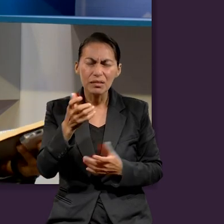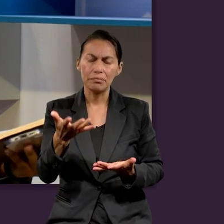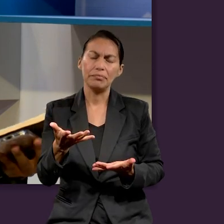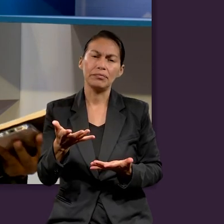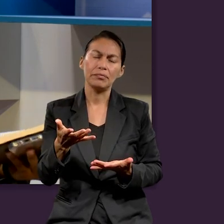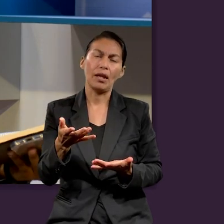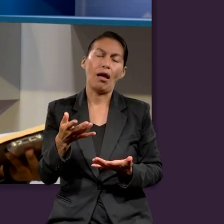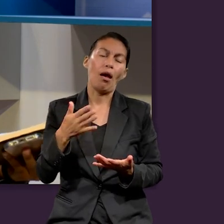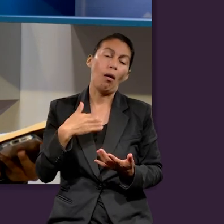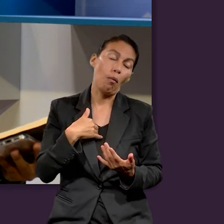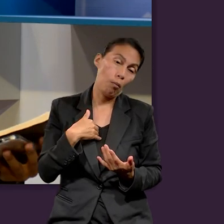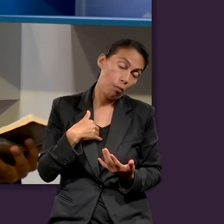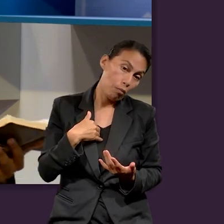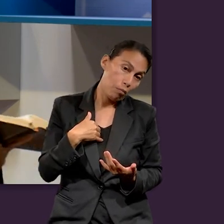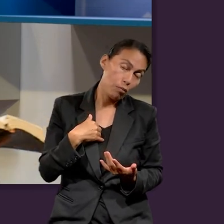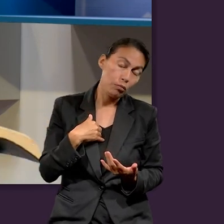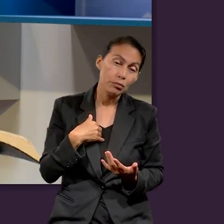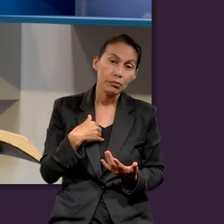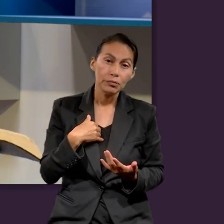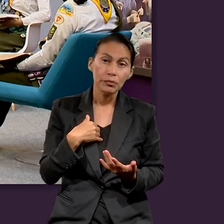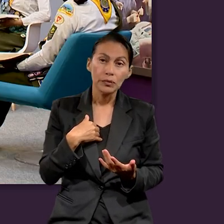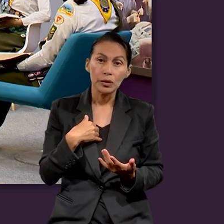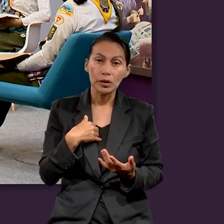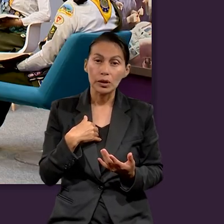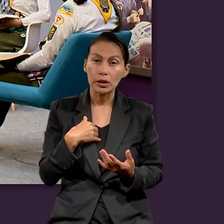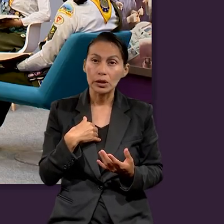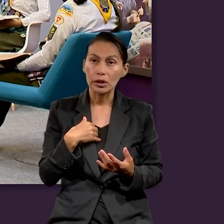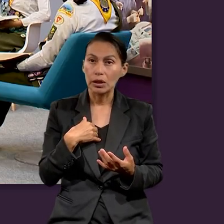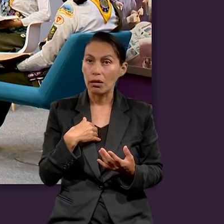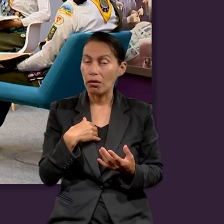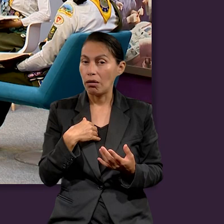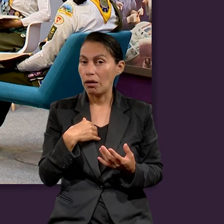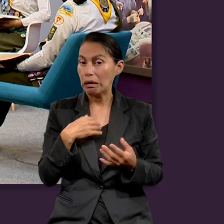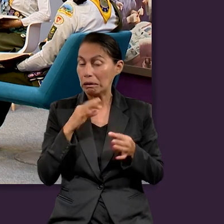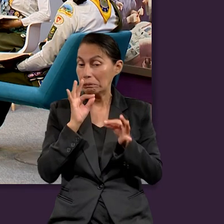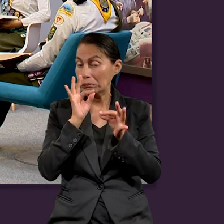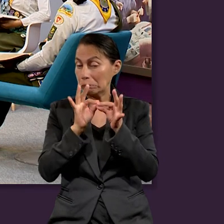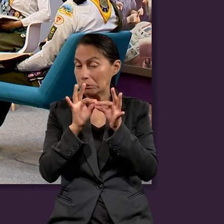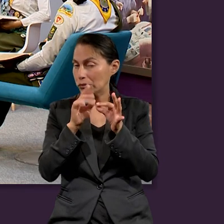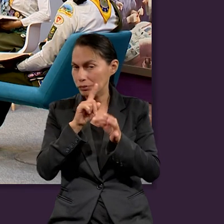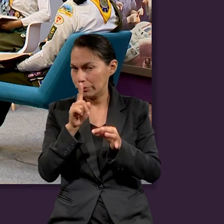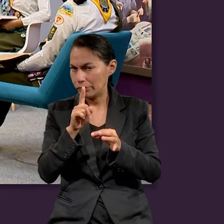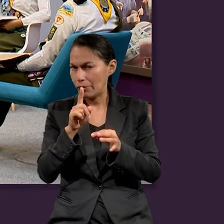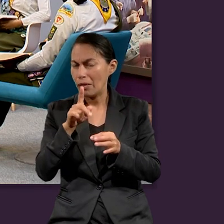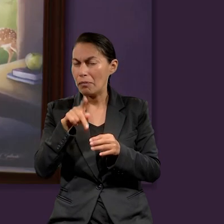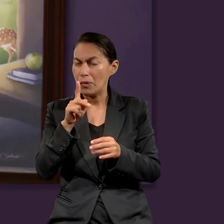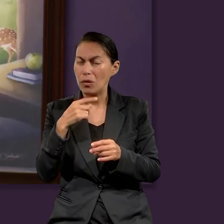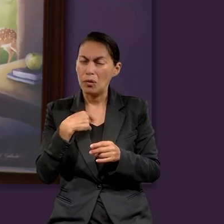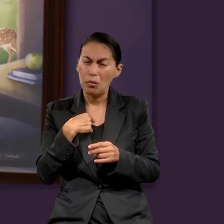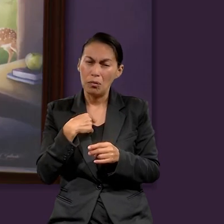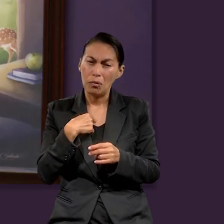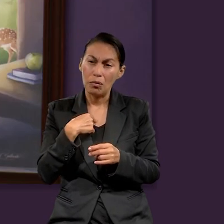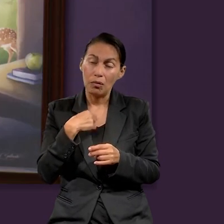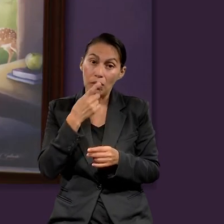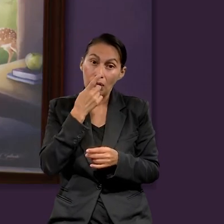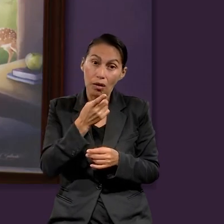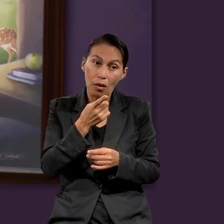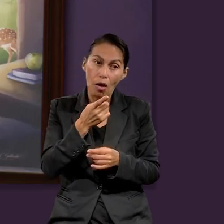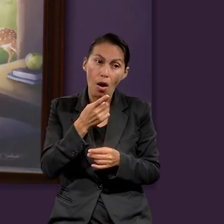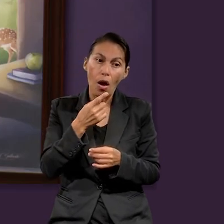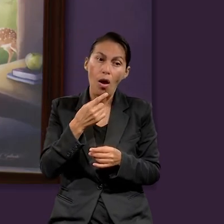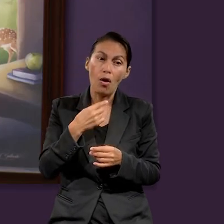Qué es blasfemar blasfemar bueno en términos no tan pues